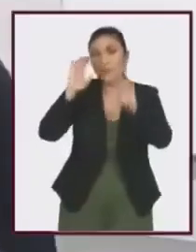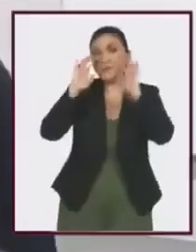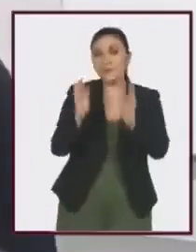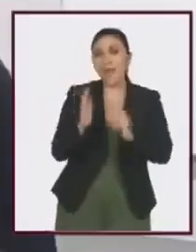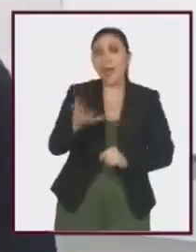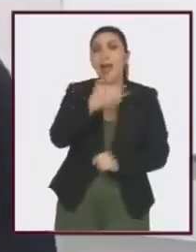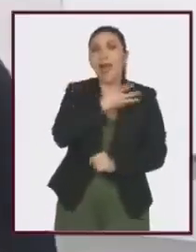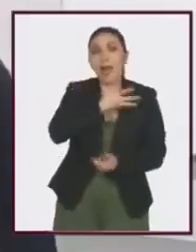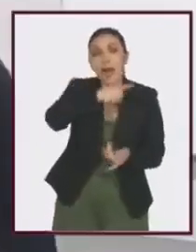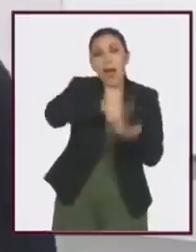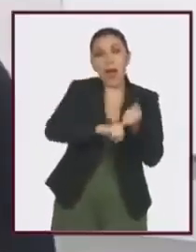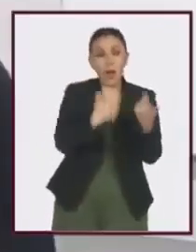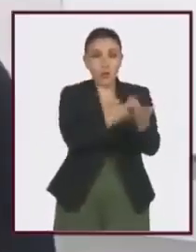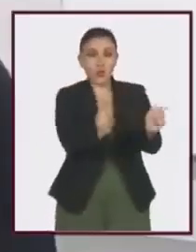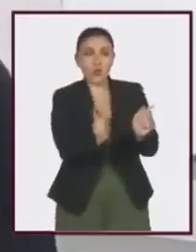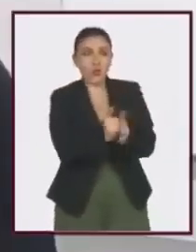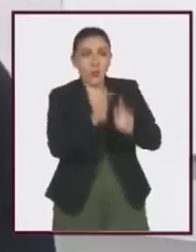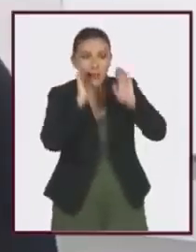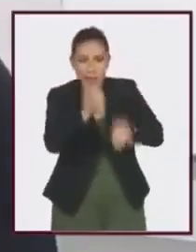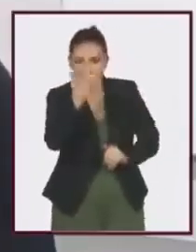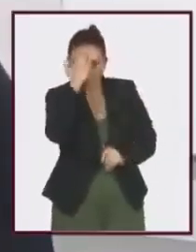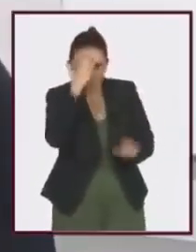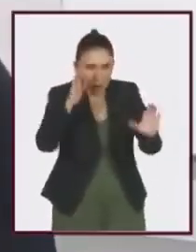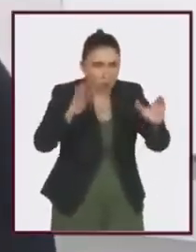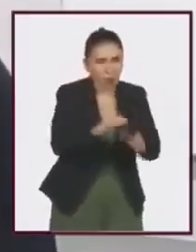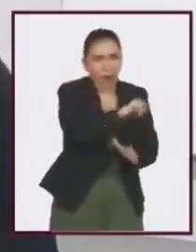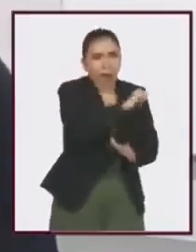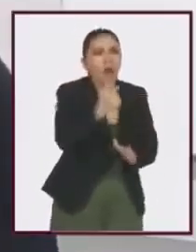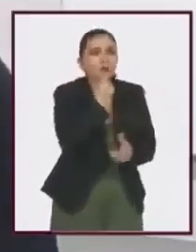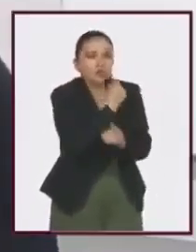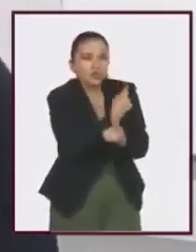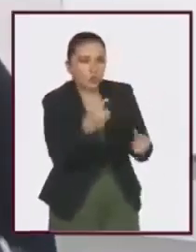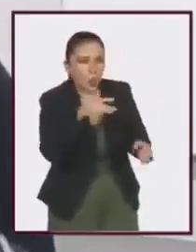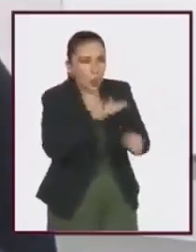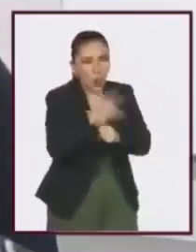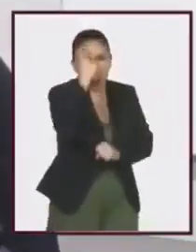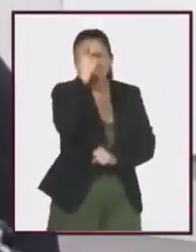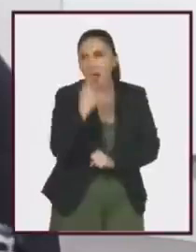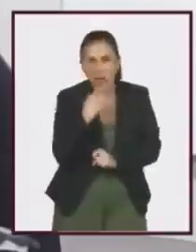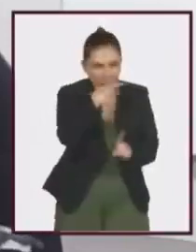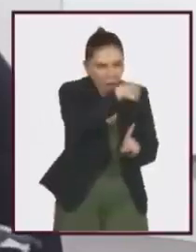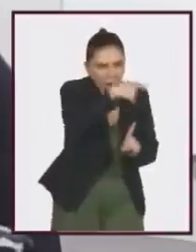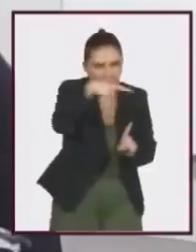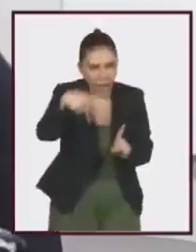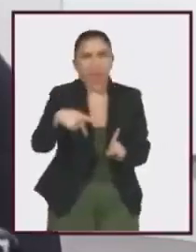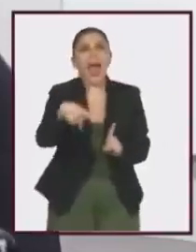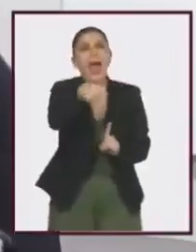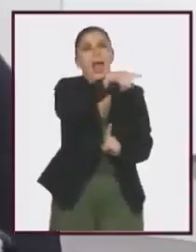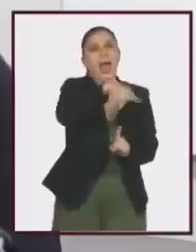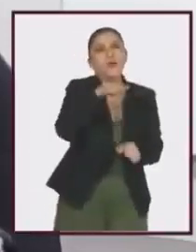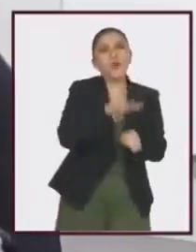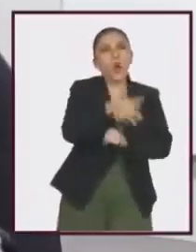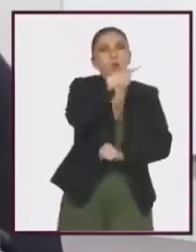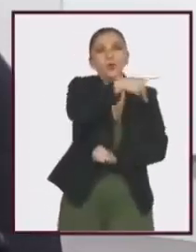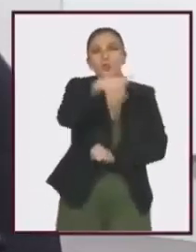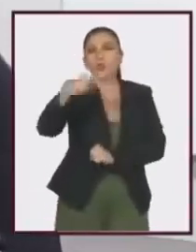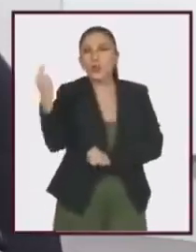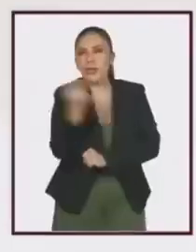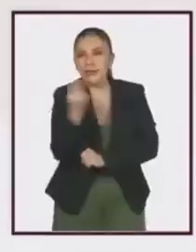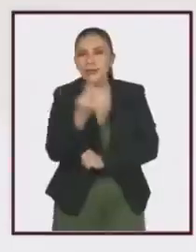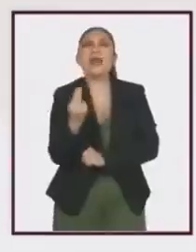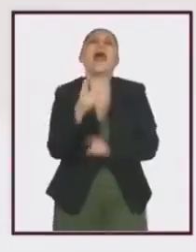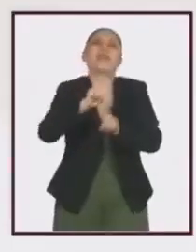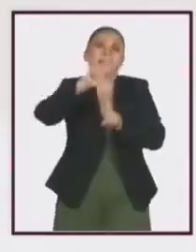tengamos un grupo particular con niños específicos que también tienen necesidades específicas, ¿no?